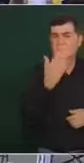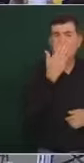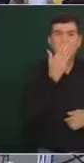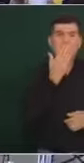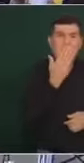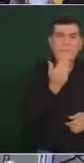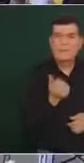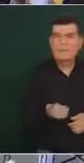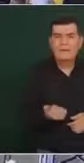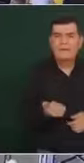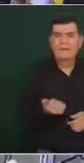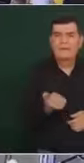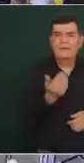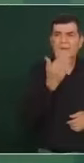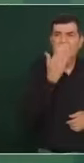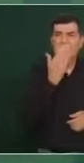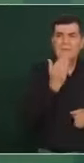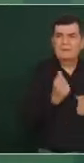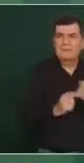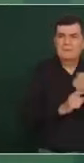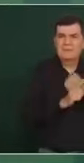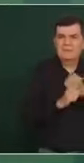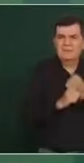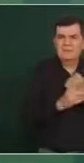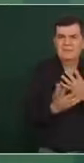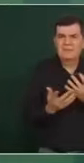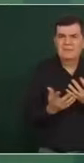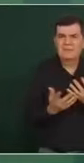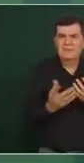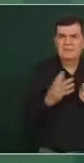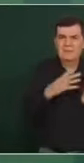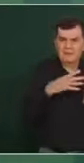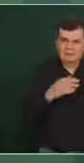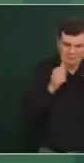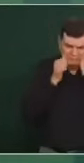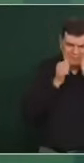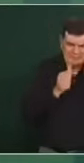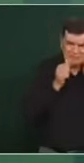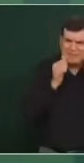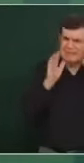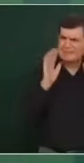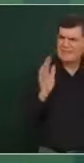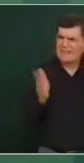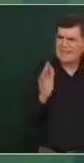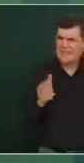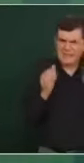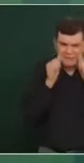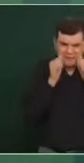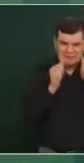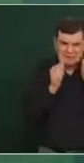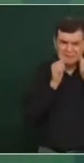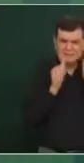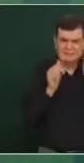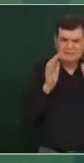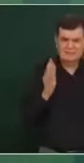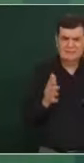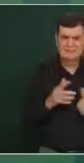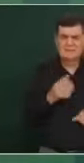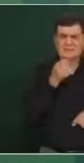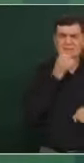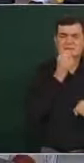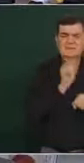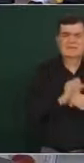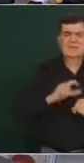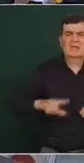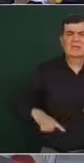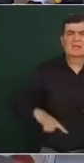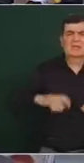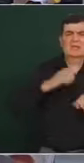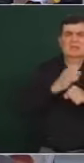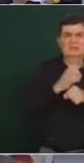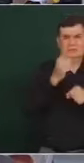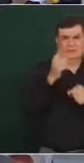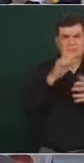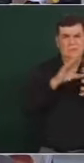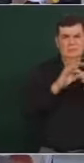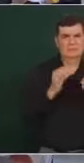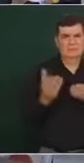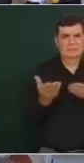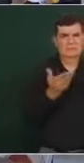problema que no se haya atendido. A ver, secretaria de Gobernación, explica,